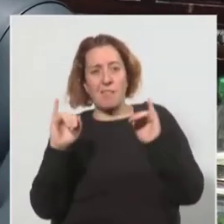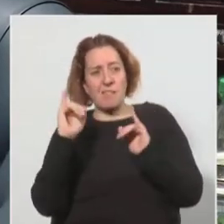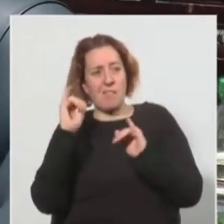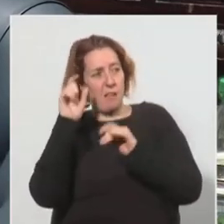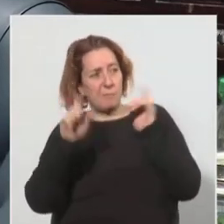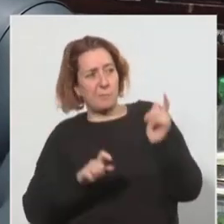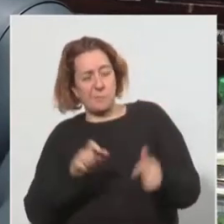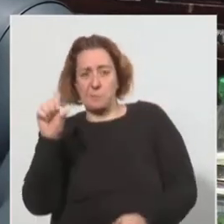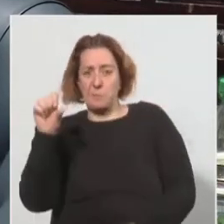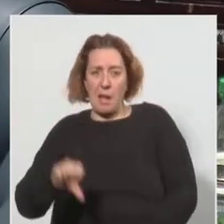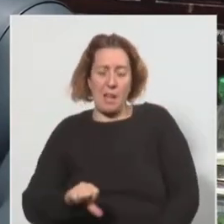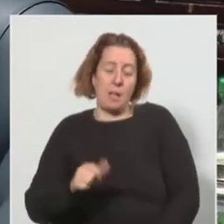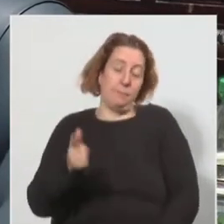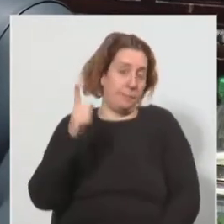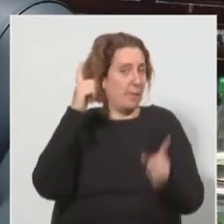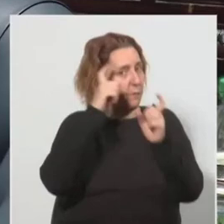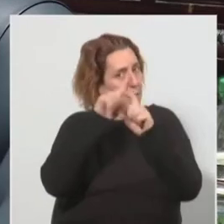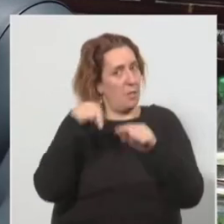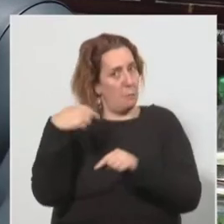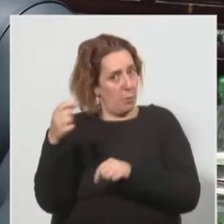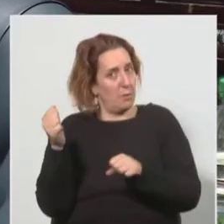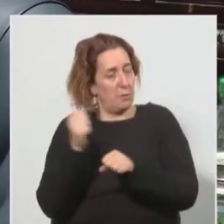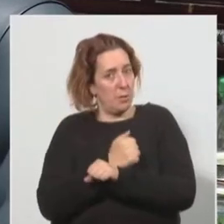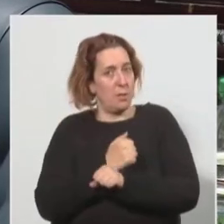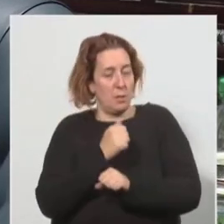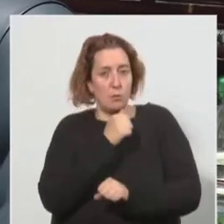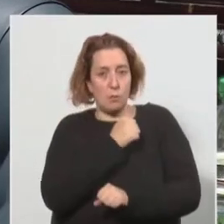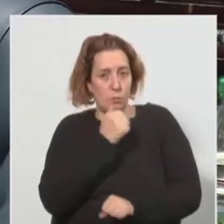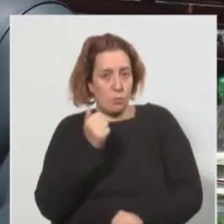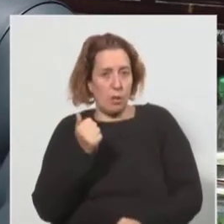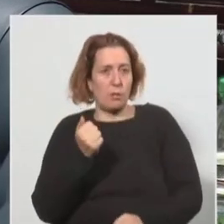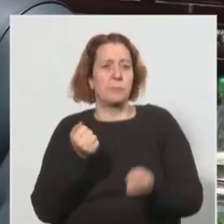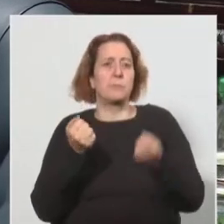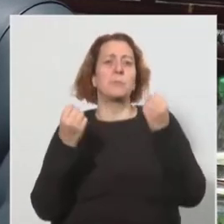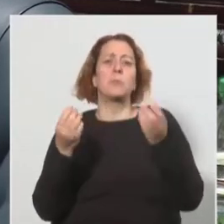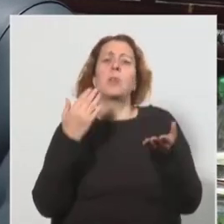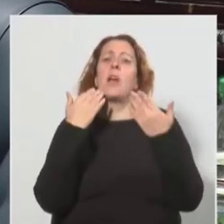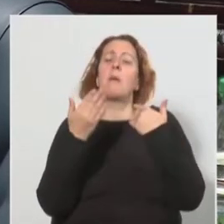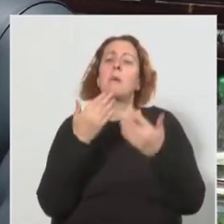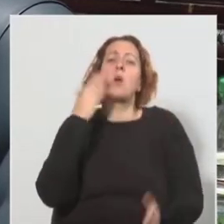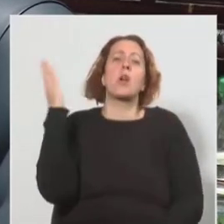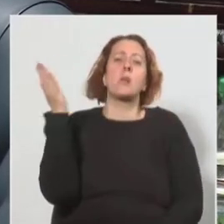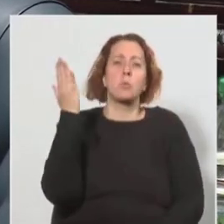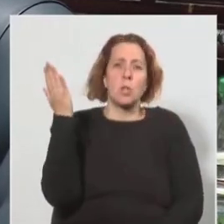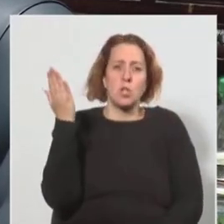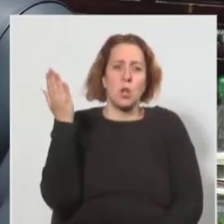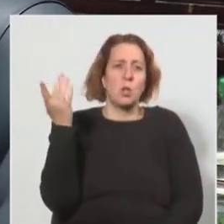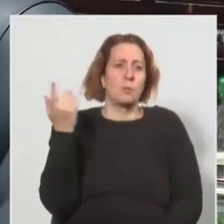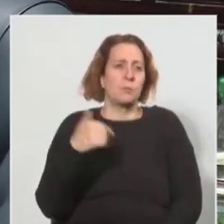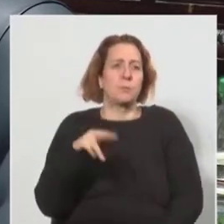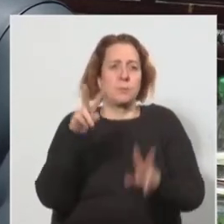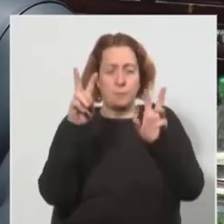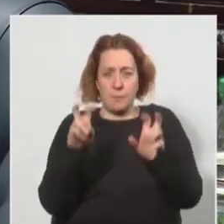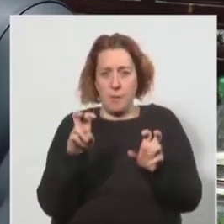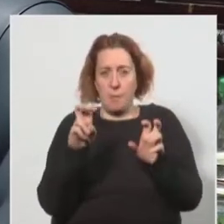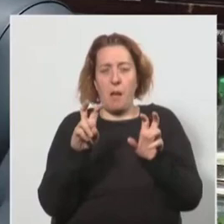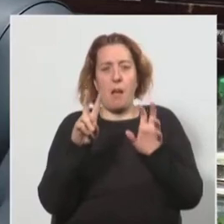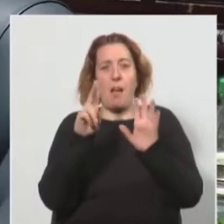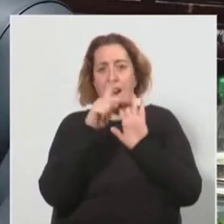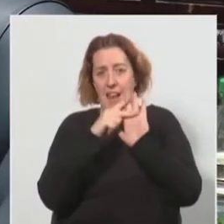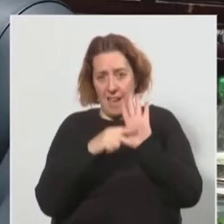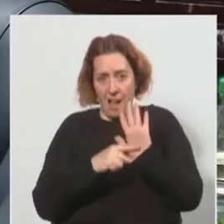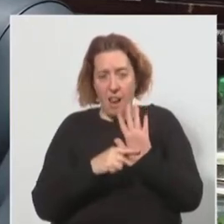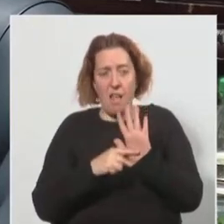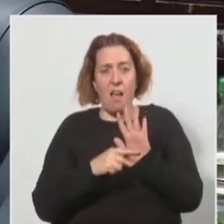temas. ¿Por qué hablamos de reputación? No estamos, por cierto, frente a un tema relativo al marco legal